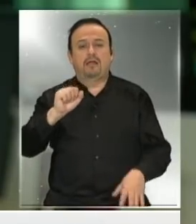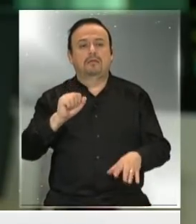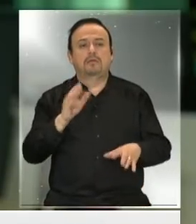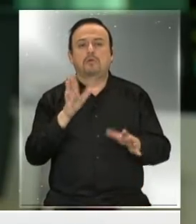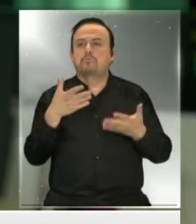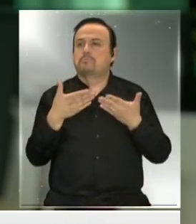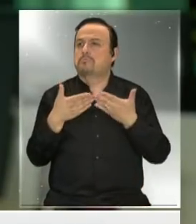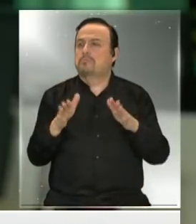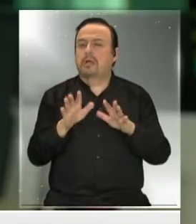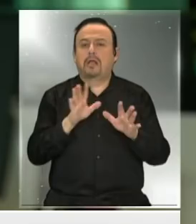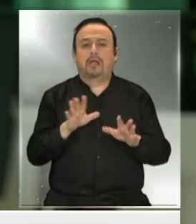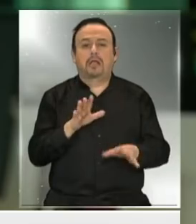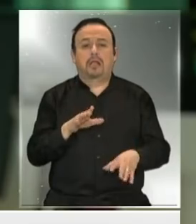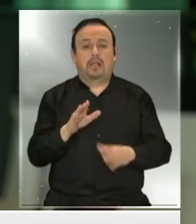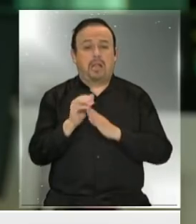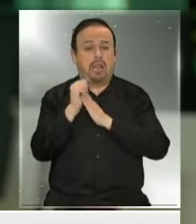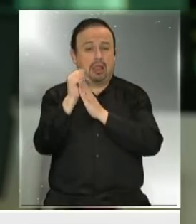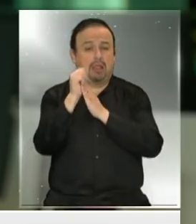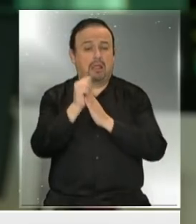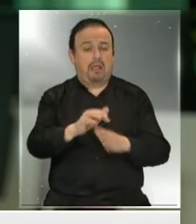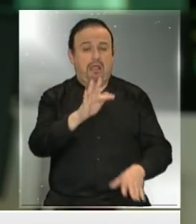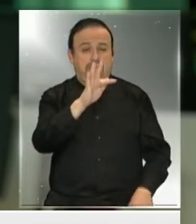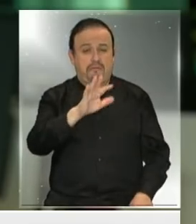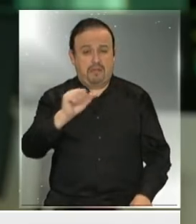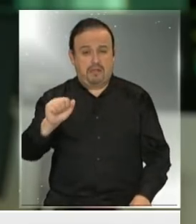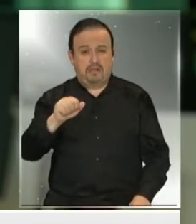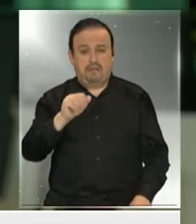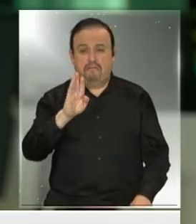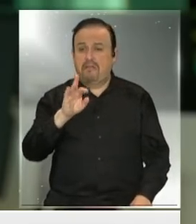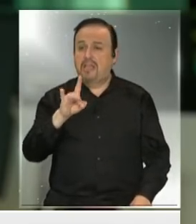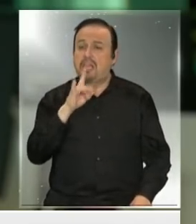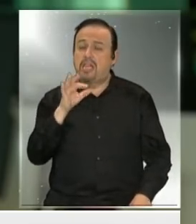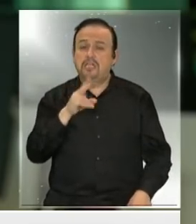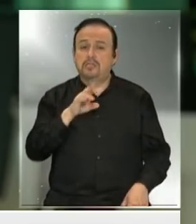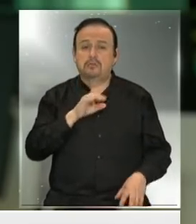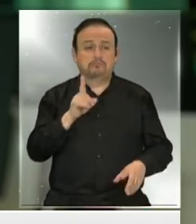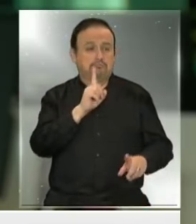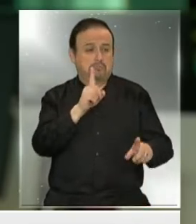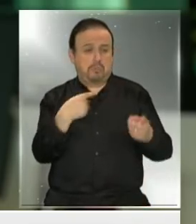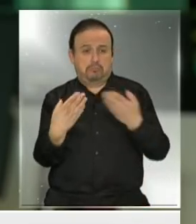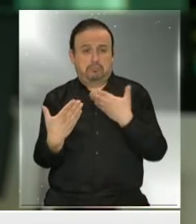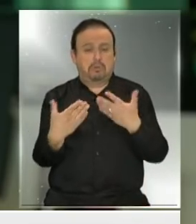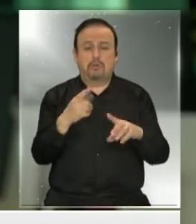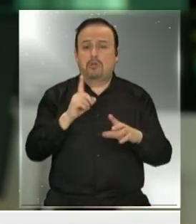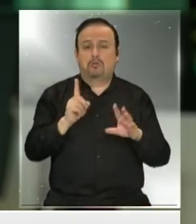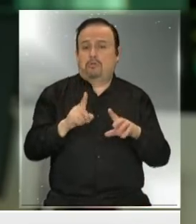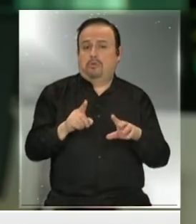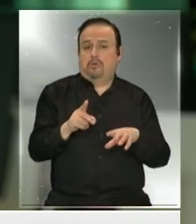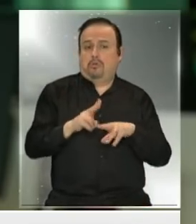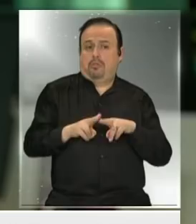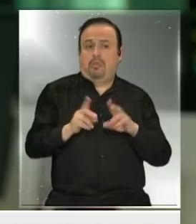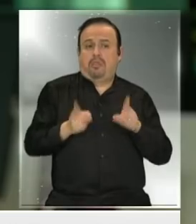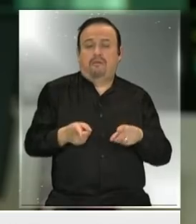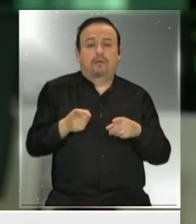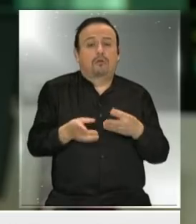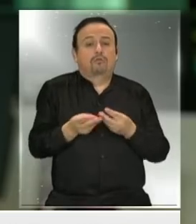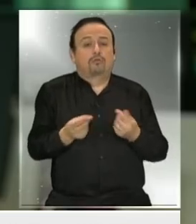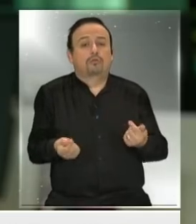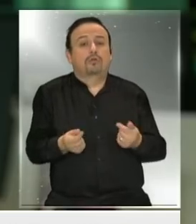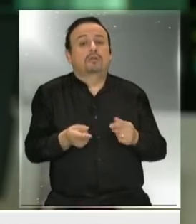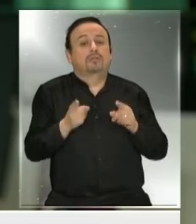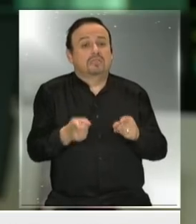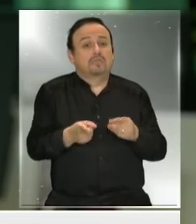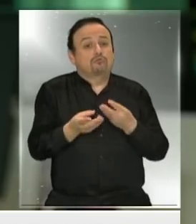violencia y ahí tenemos a la líder del frente amplio beatriz sánchez que dice yo no hago diálogo mientras no se solucione esto y esto se soluciona con